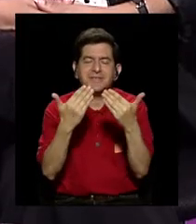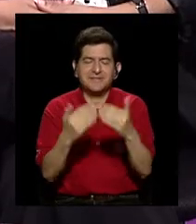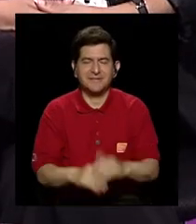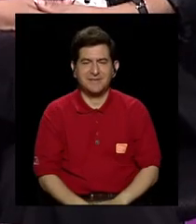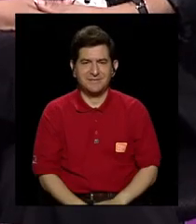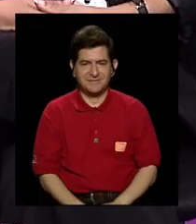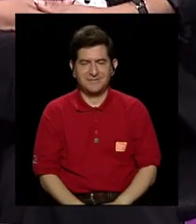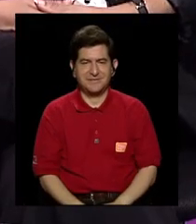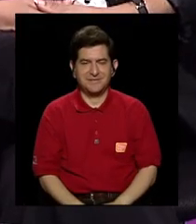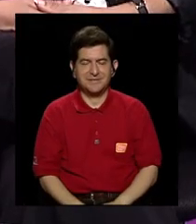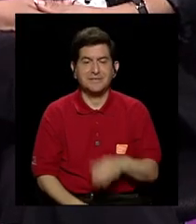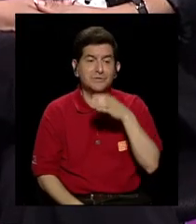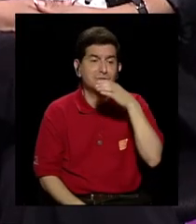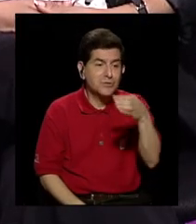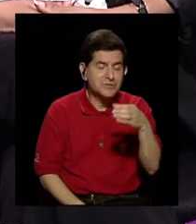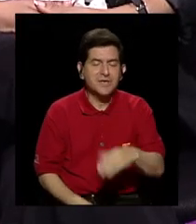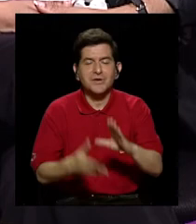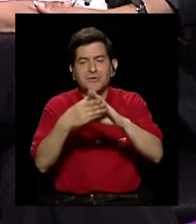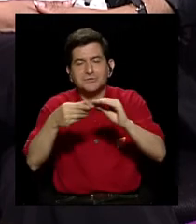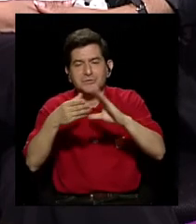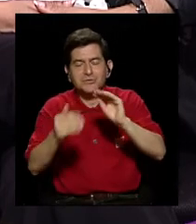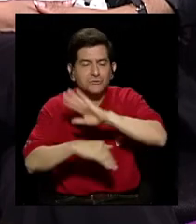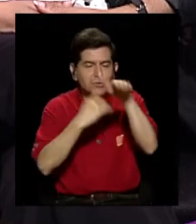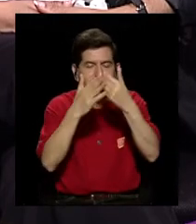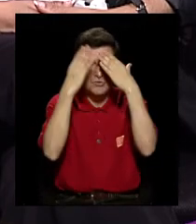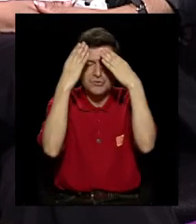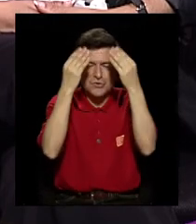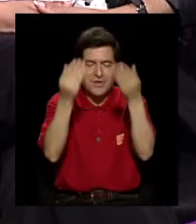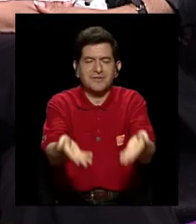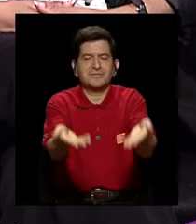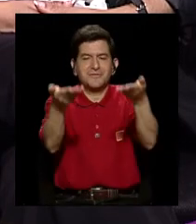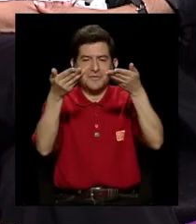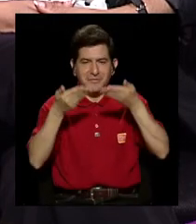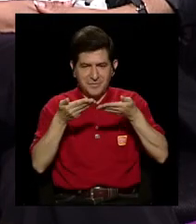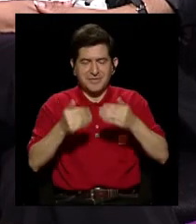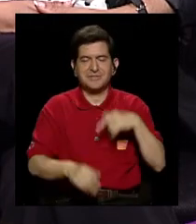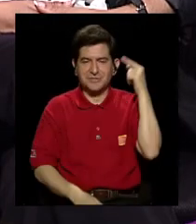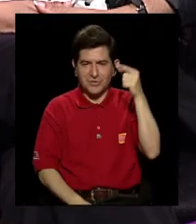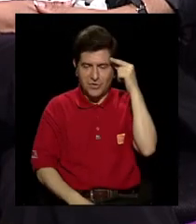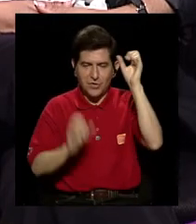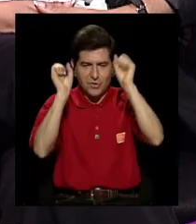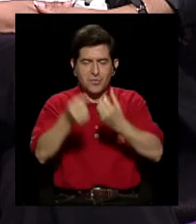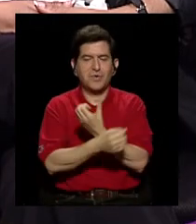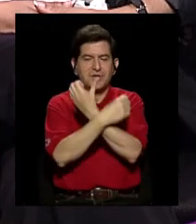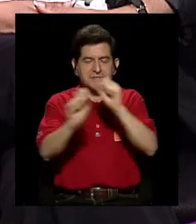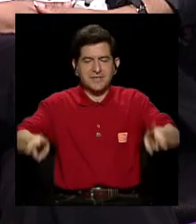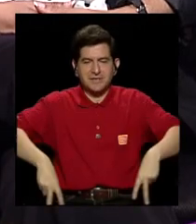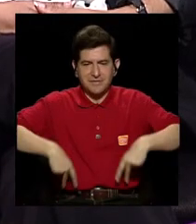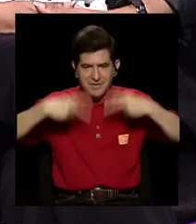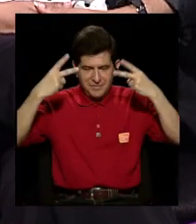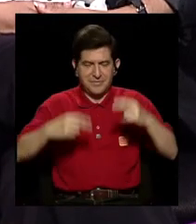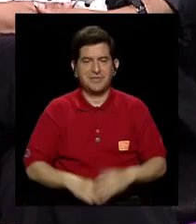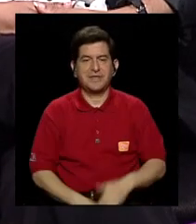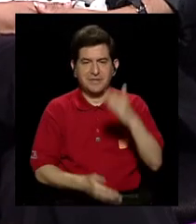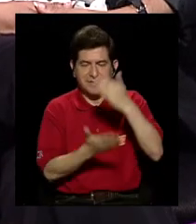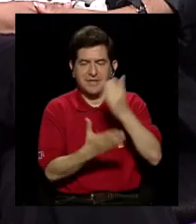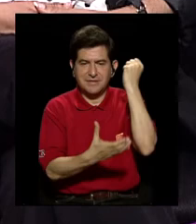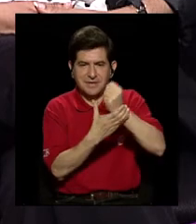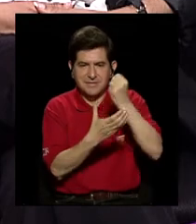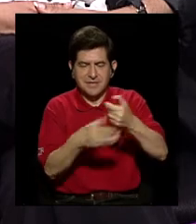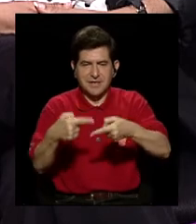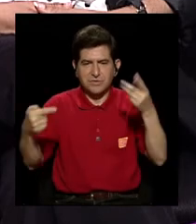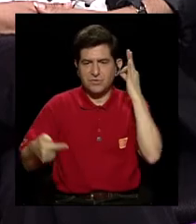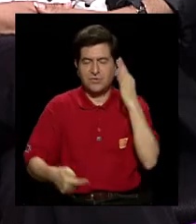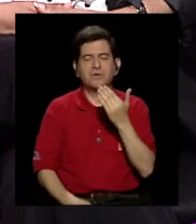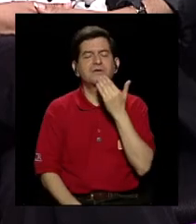las sugerencias, los comentarios, toda la información que nos han brindado. Sin duda esto puede salvar vidas. Alto a los femicidios.